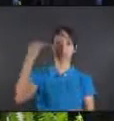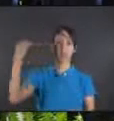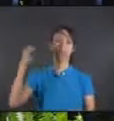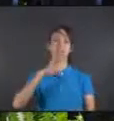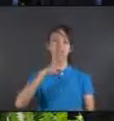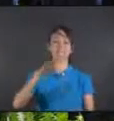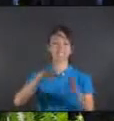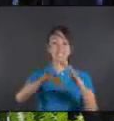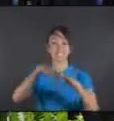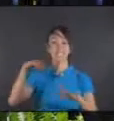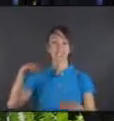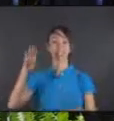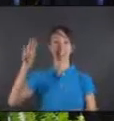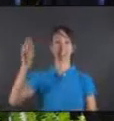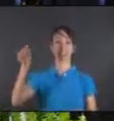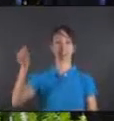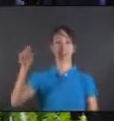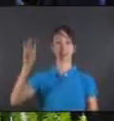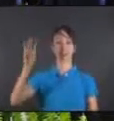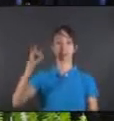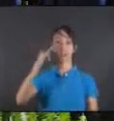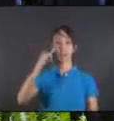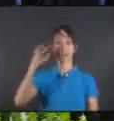¿Llegó a Jerusalén qué día?